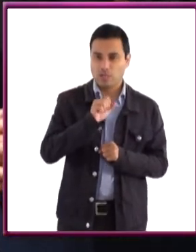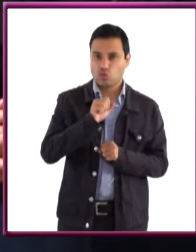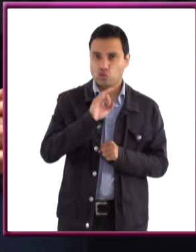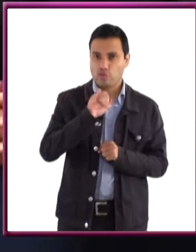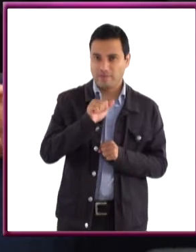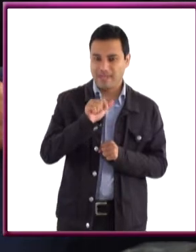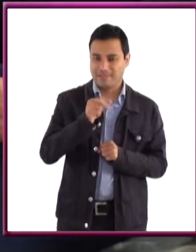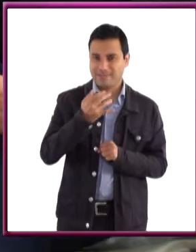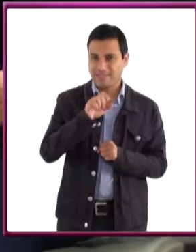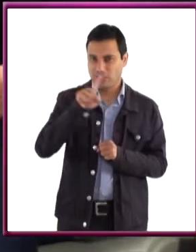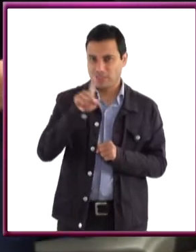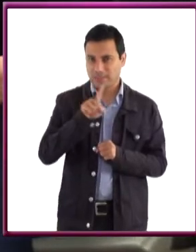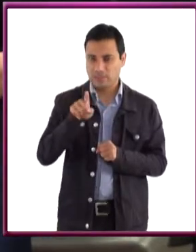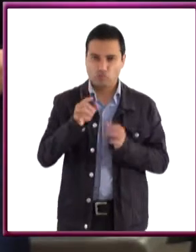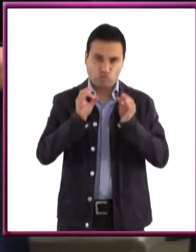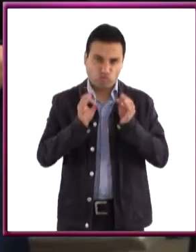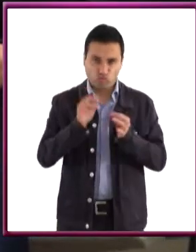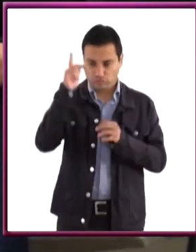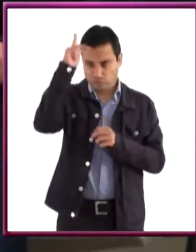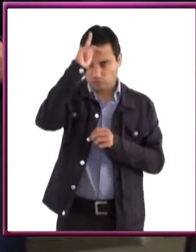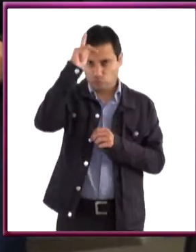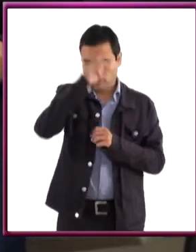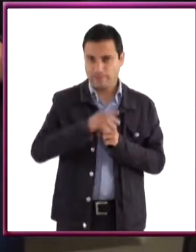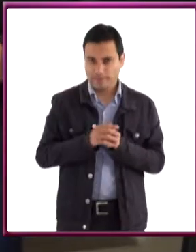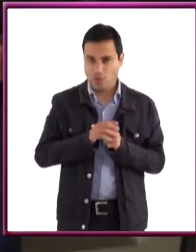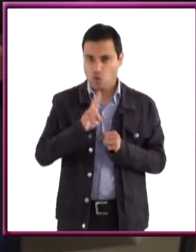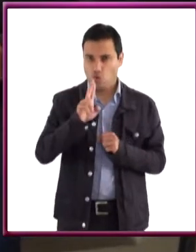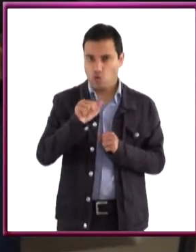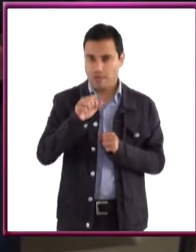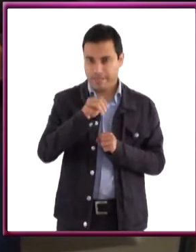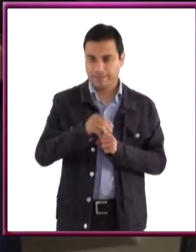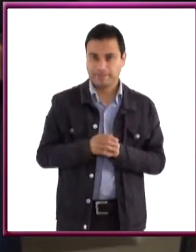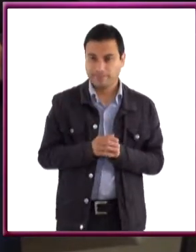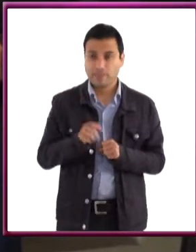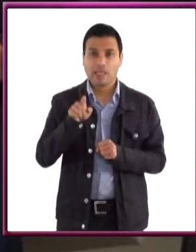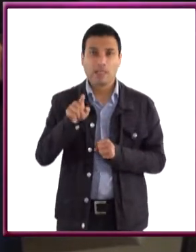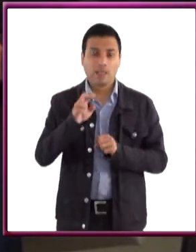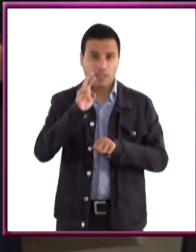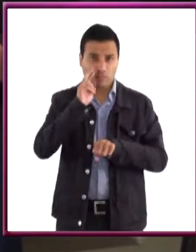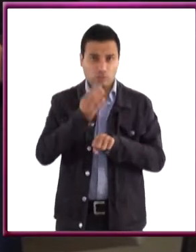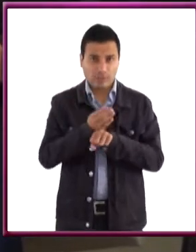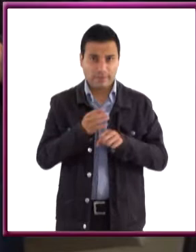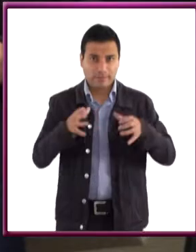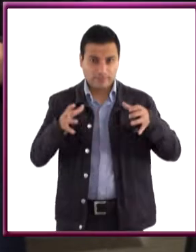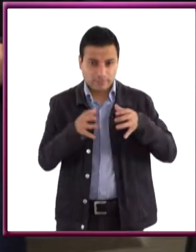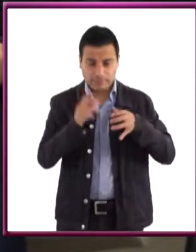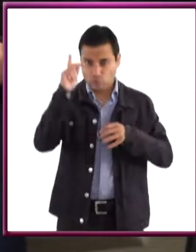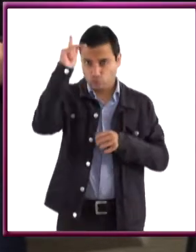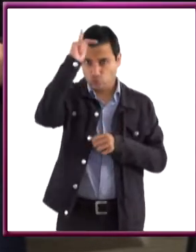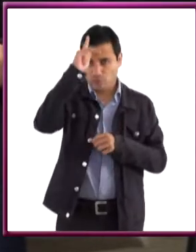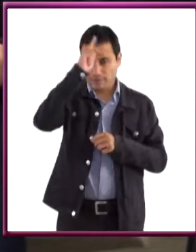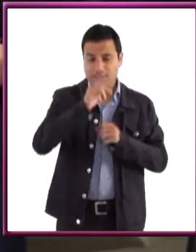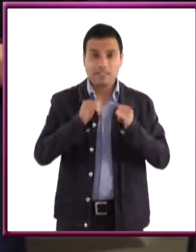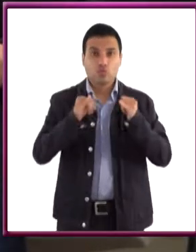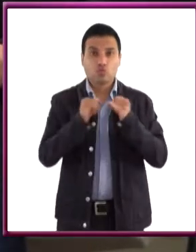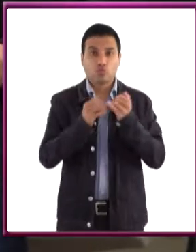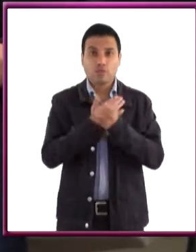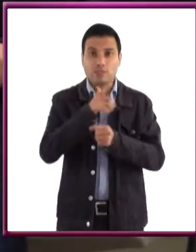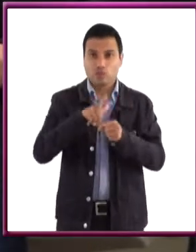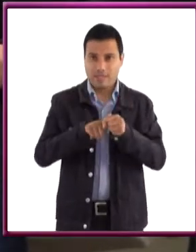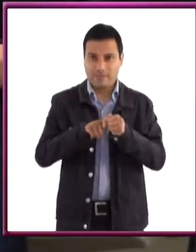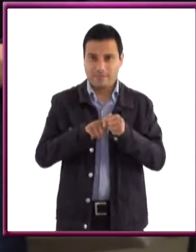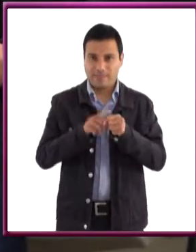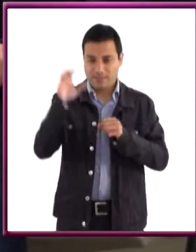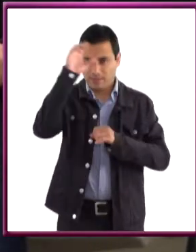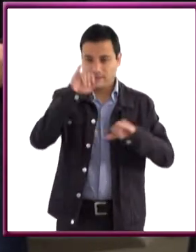es doctora en psicología con especialidad en neurociencias por parte de la UNAM y quien es responsable del área de psicología en el Instituto